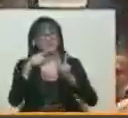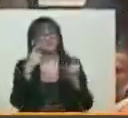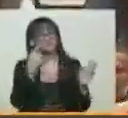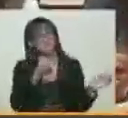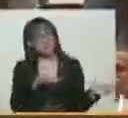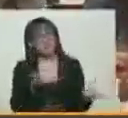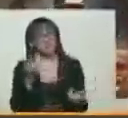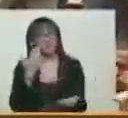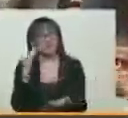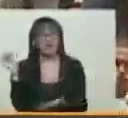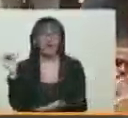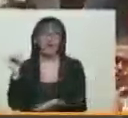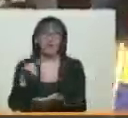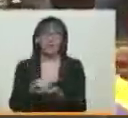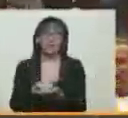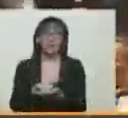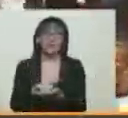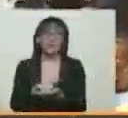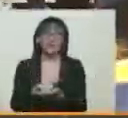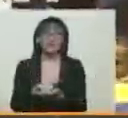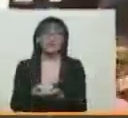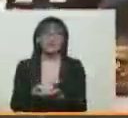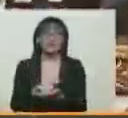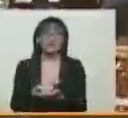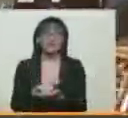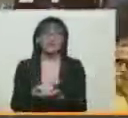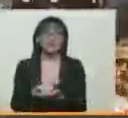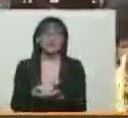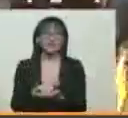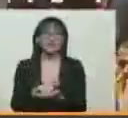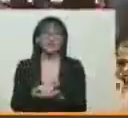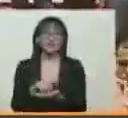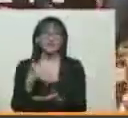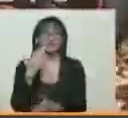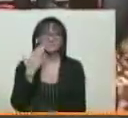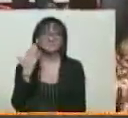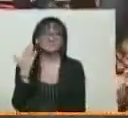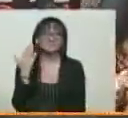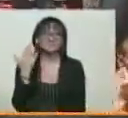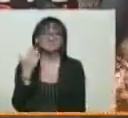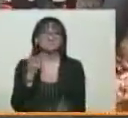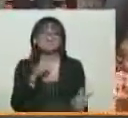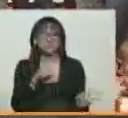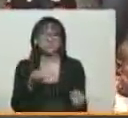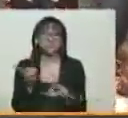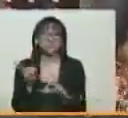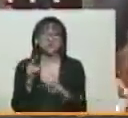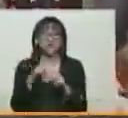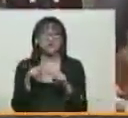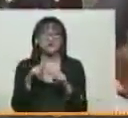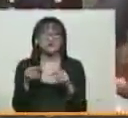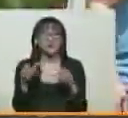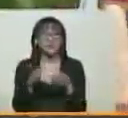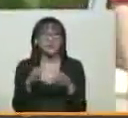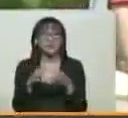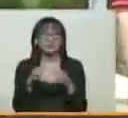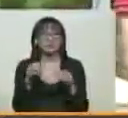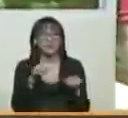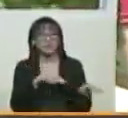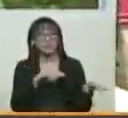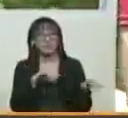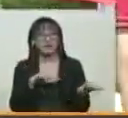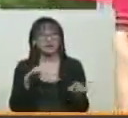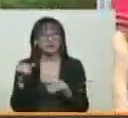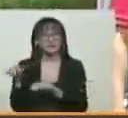recibimiento en el aeropuerto, en la base aérea José Antonio Páez, donde lo recibieron unos niños de la agrupación de danzas del